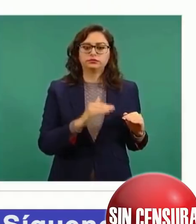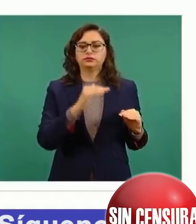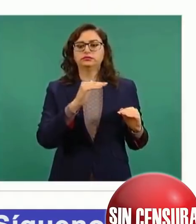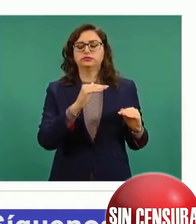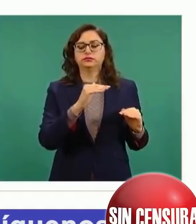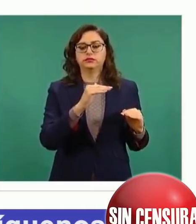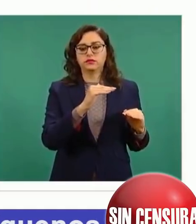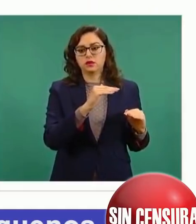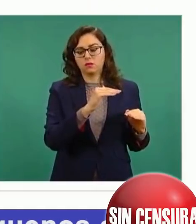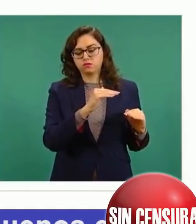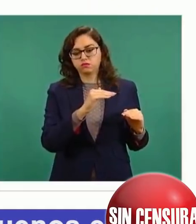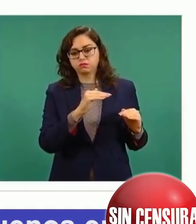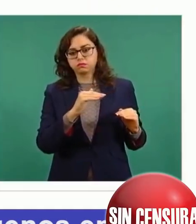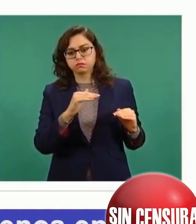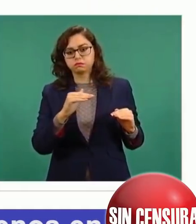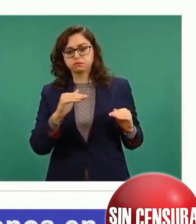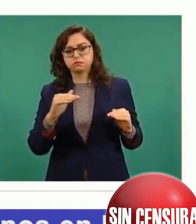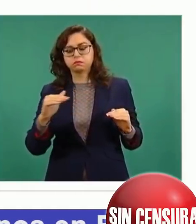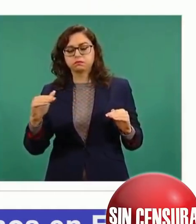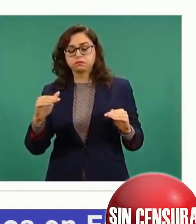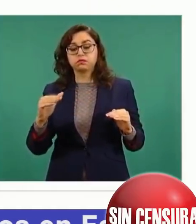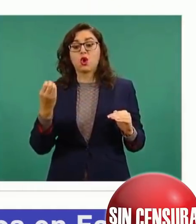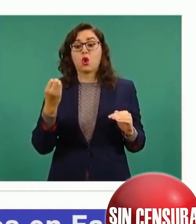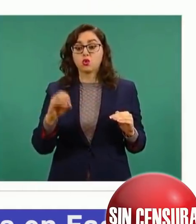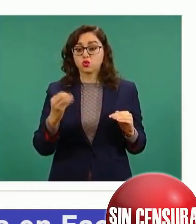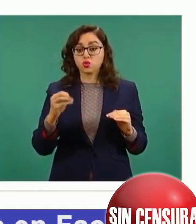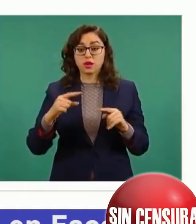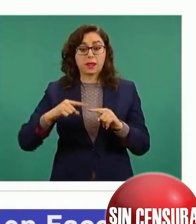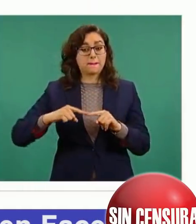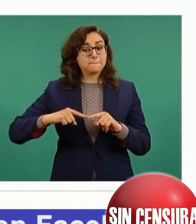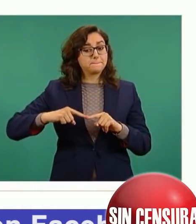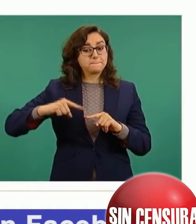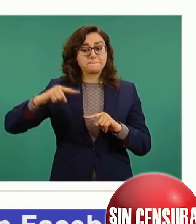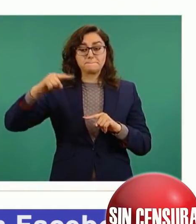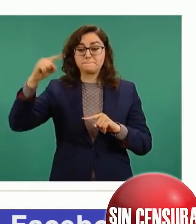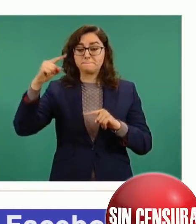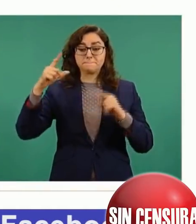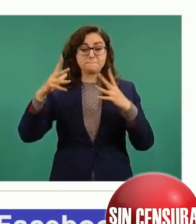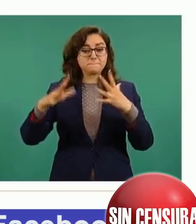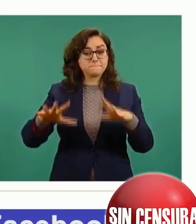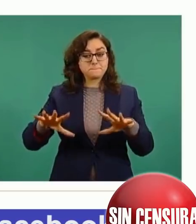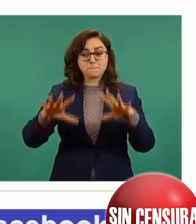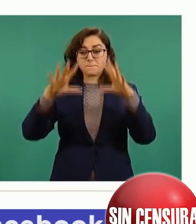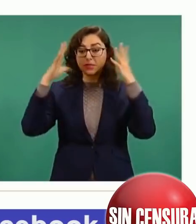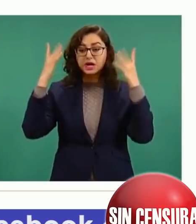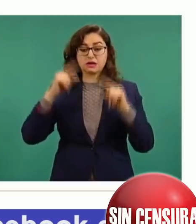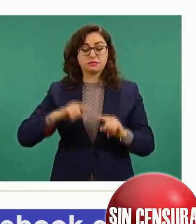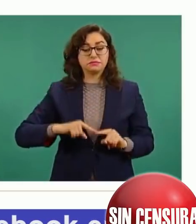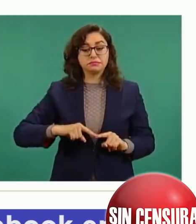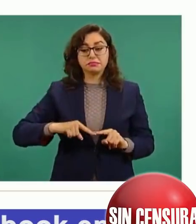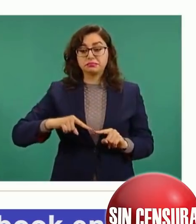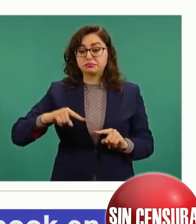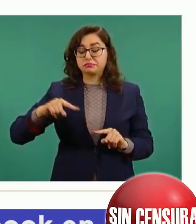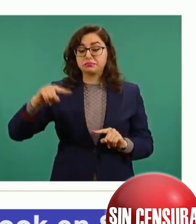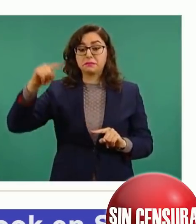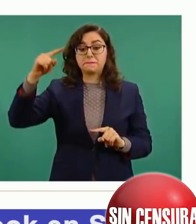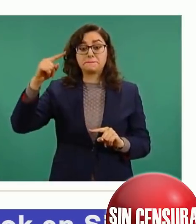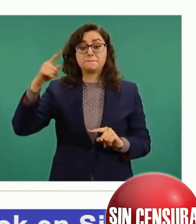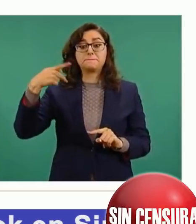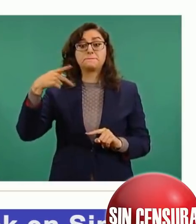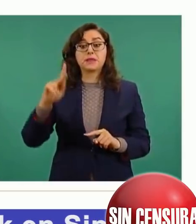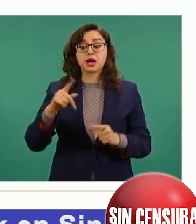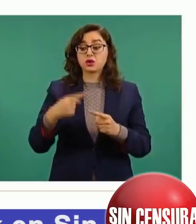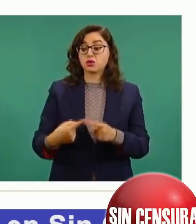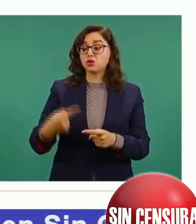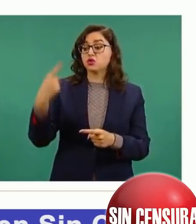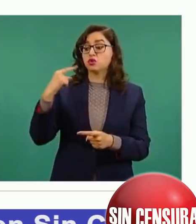durante prácticamente todo el verano, a partir de octubre un ascenso muy acelerado y afortunadamente ya una tendencia de descenso desde